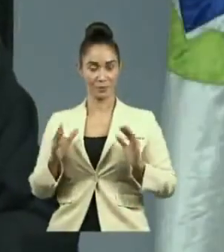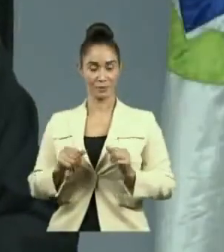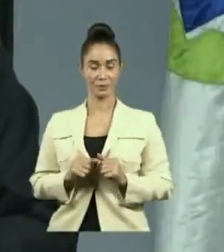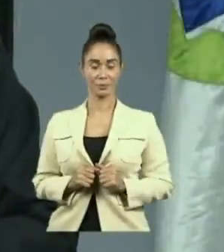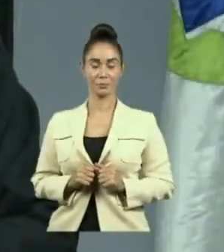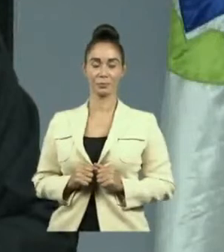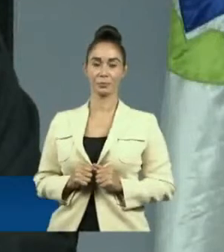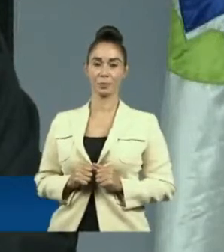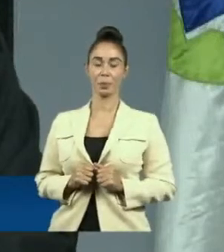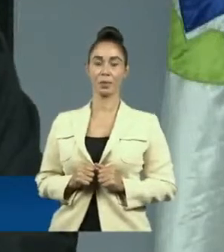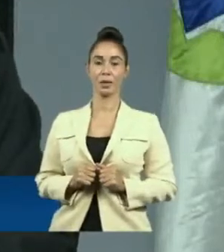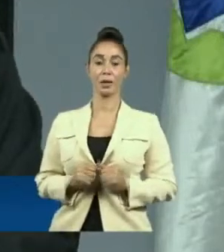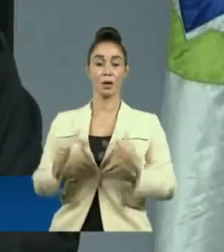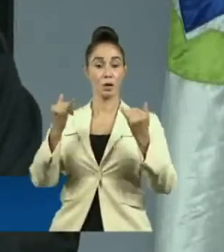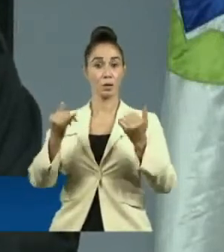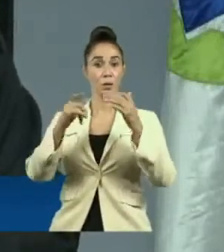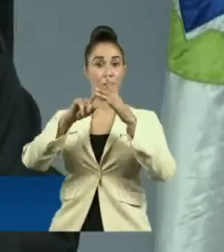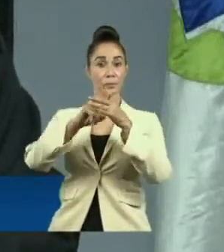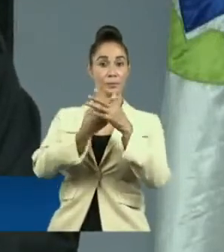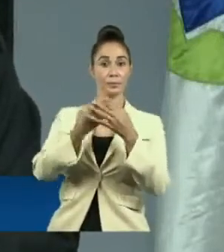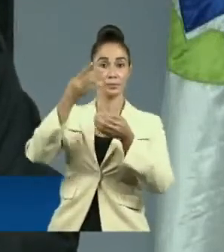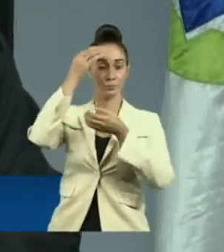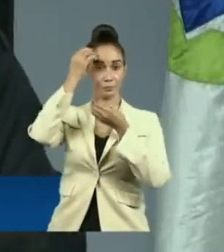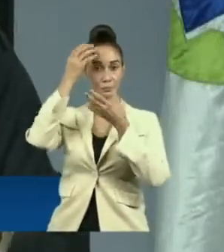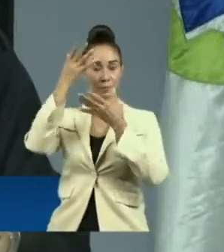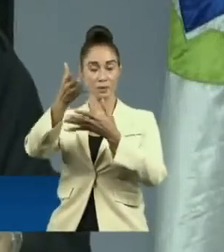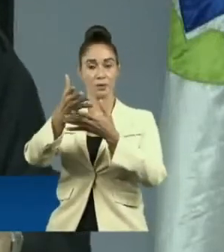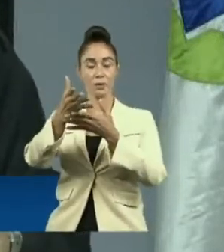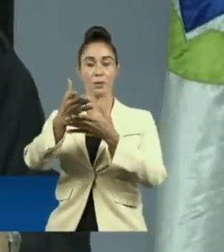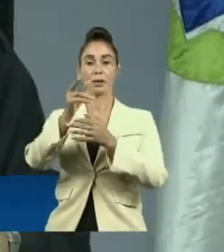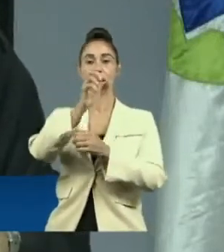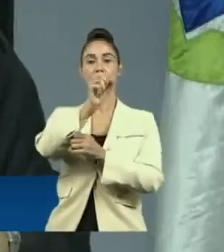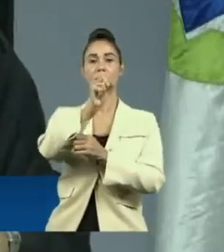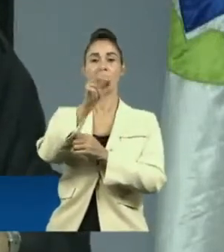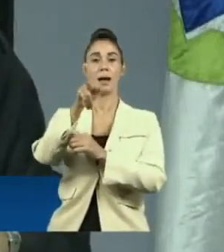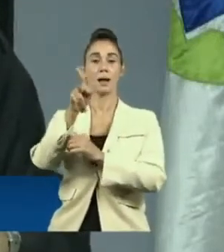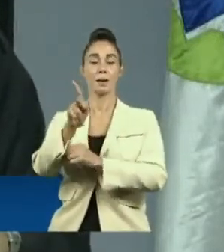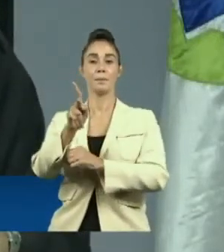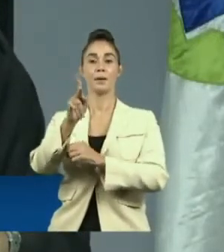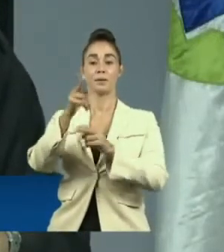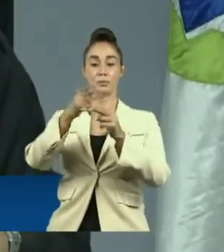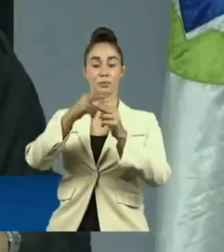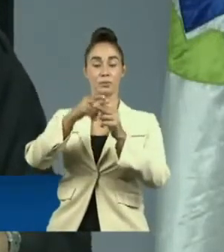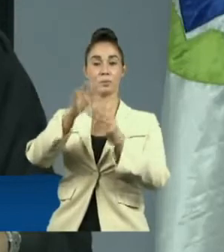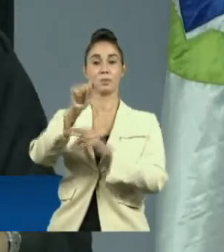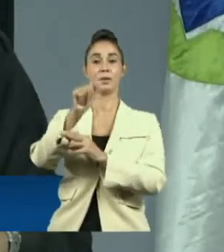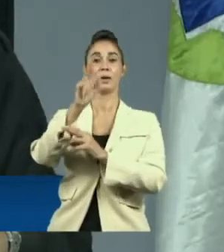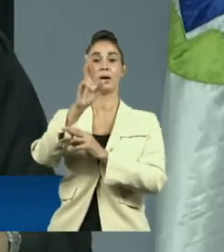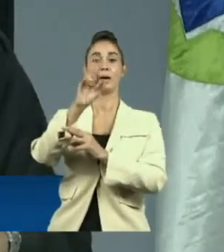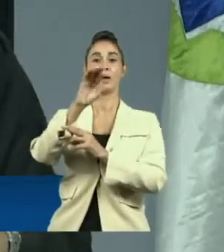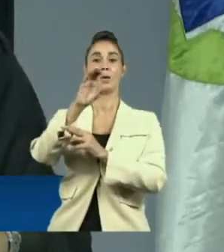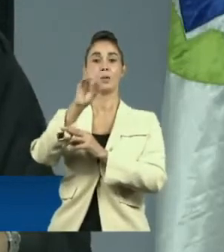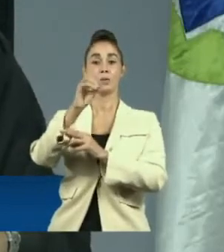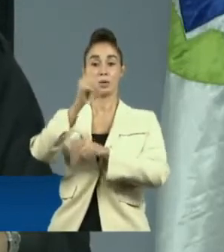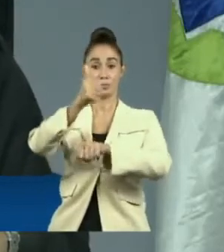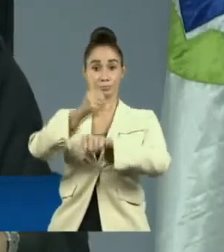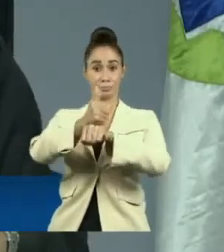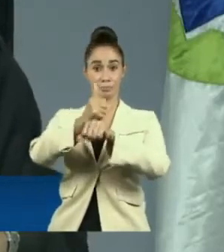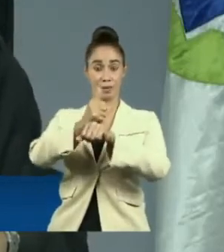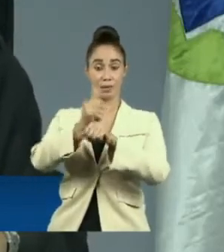empezamos informando que la plataforma aurora establecida para mantener contacto con toda la